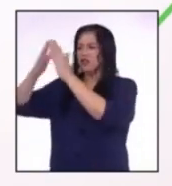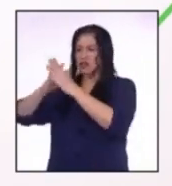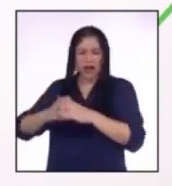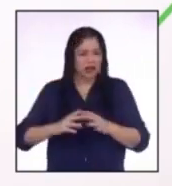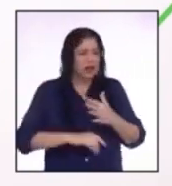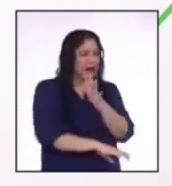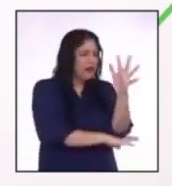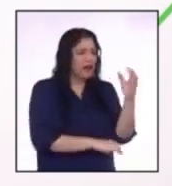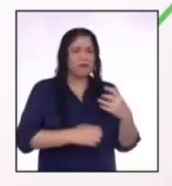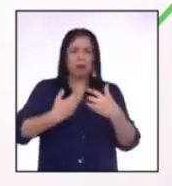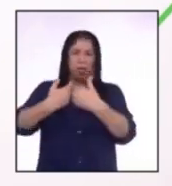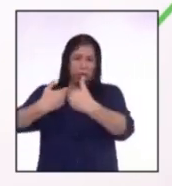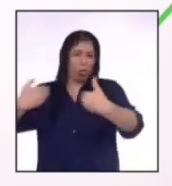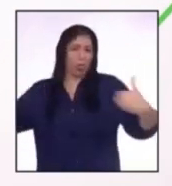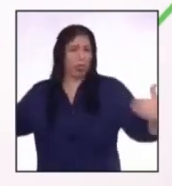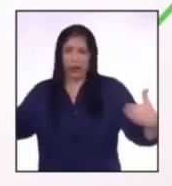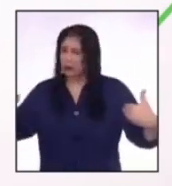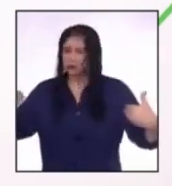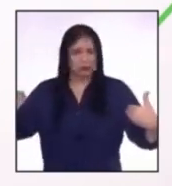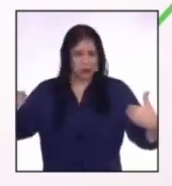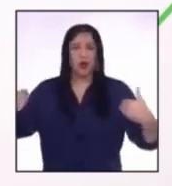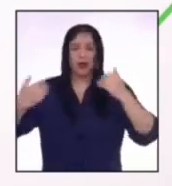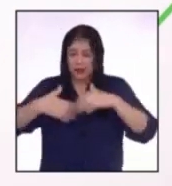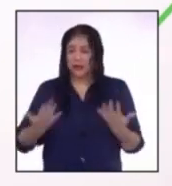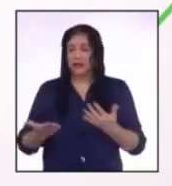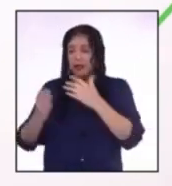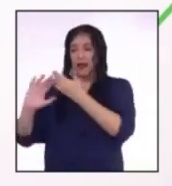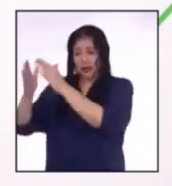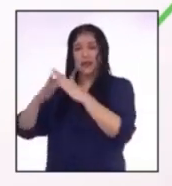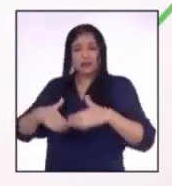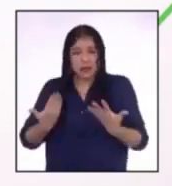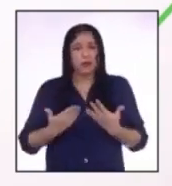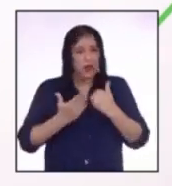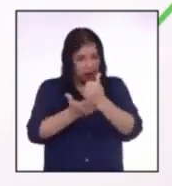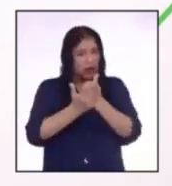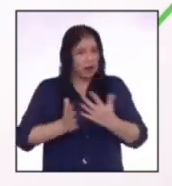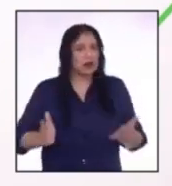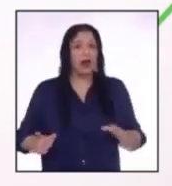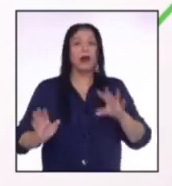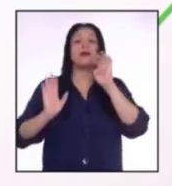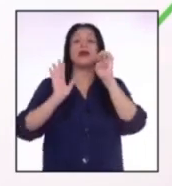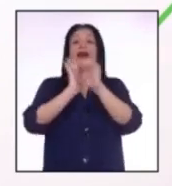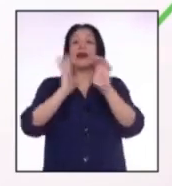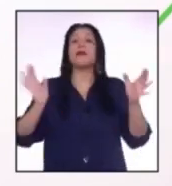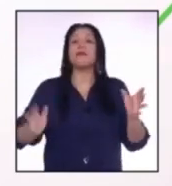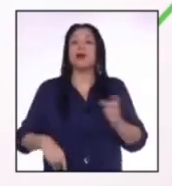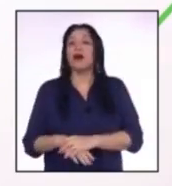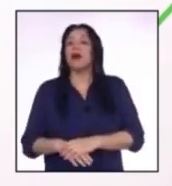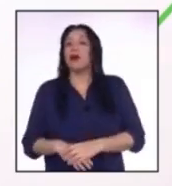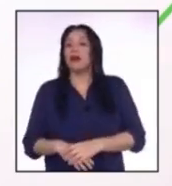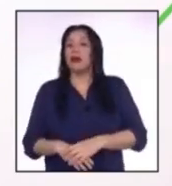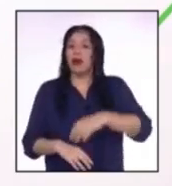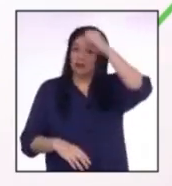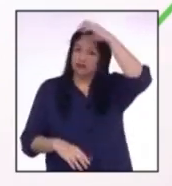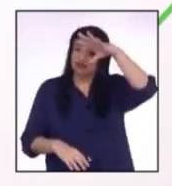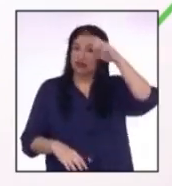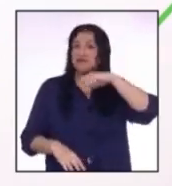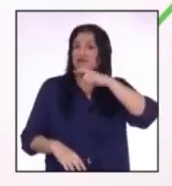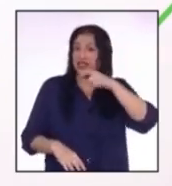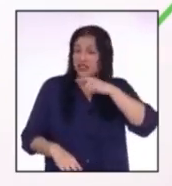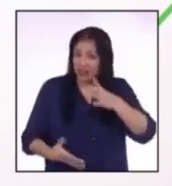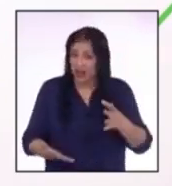y el campo para el mucho se puede hacer desde esos lugares pone el ejemplo de la minería ilegal se acuerda